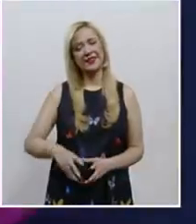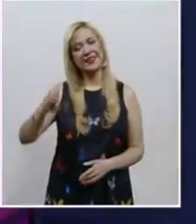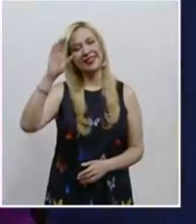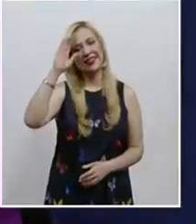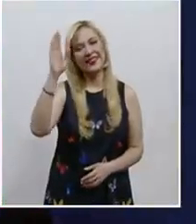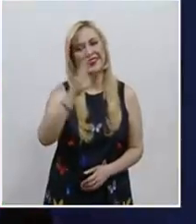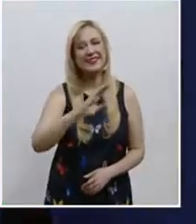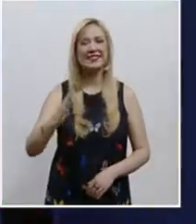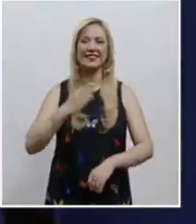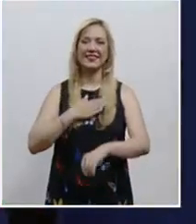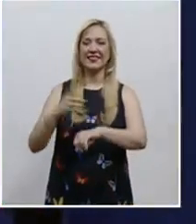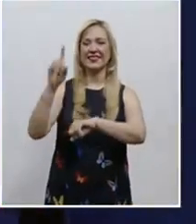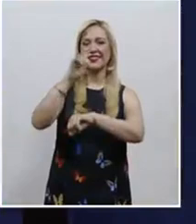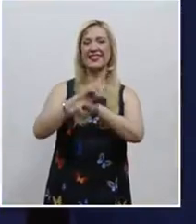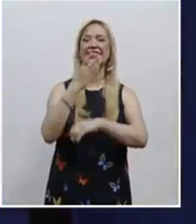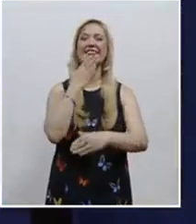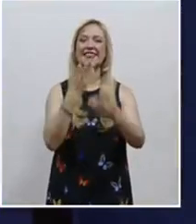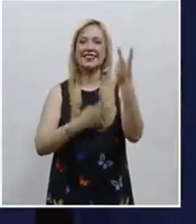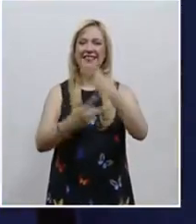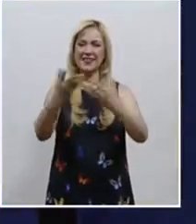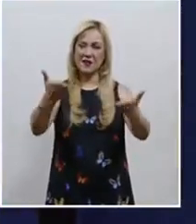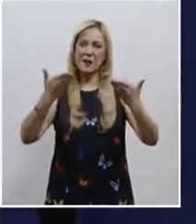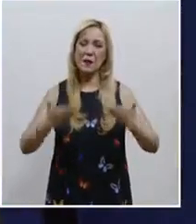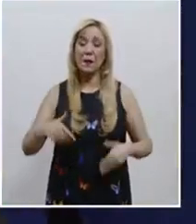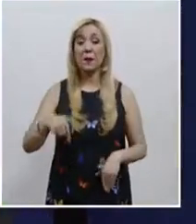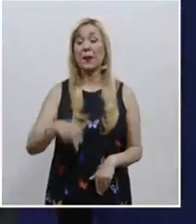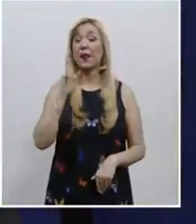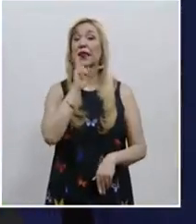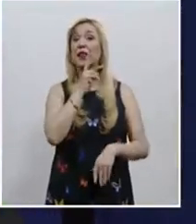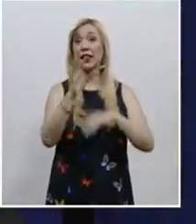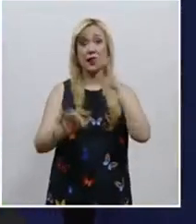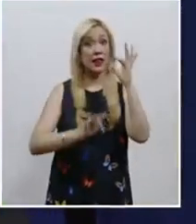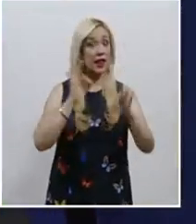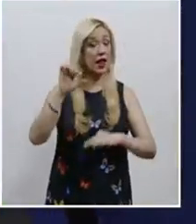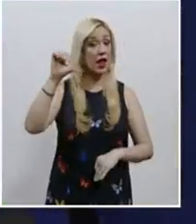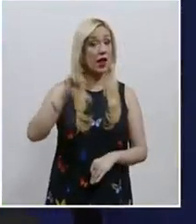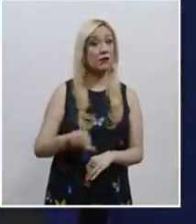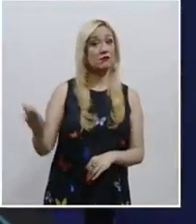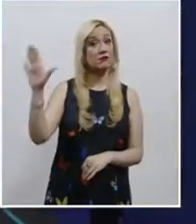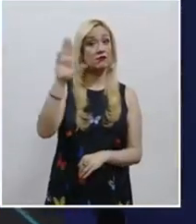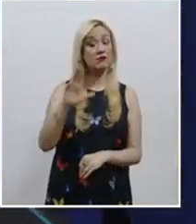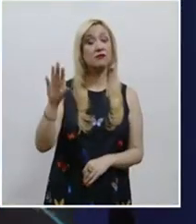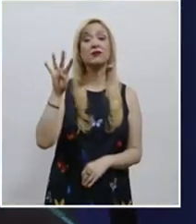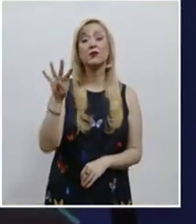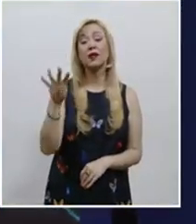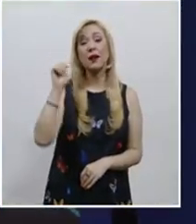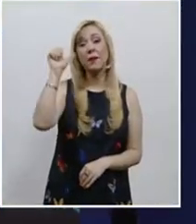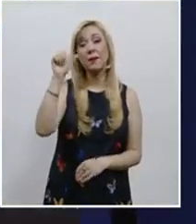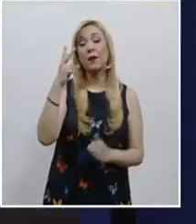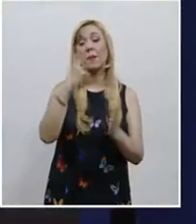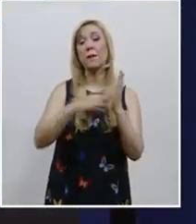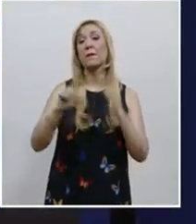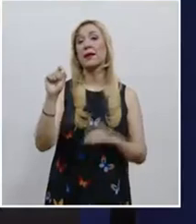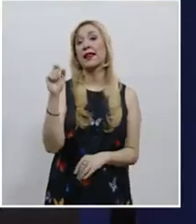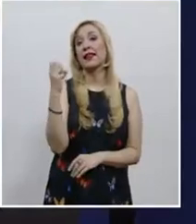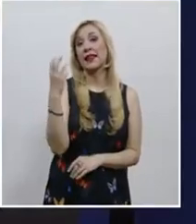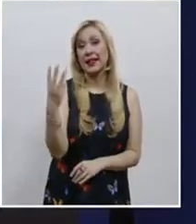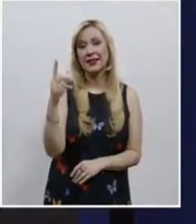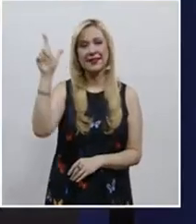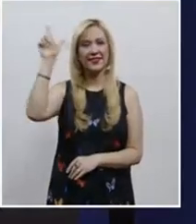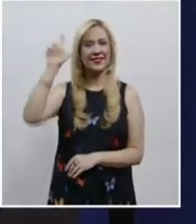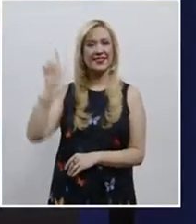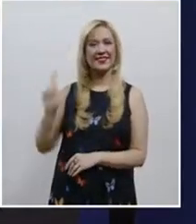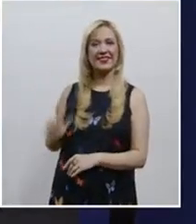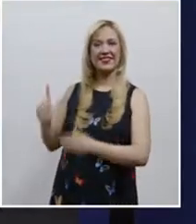Hola, ¿qué tal? Muy buenos días. Les damos la más cordial bienvenida a Poder Informativo, hoy que es miércoles 19 de abril de 2023. Soy Lorena